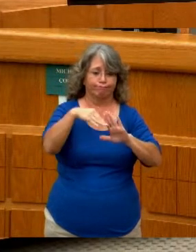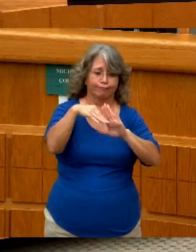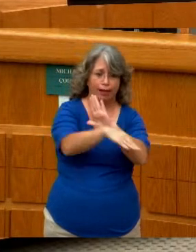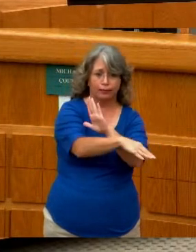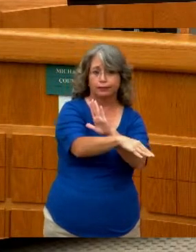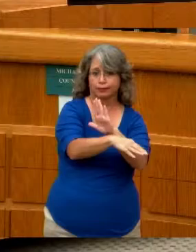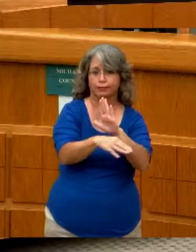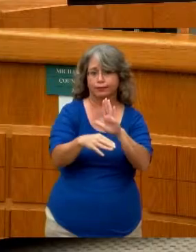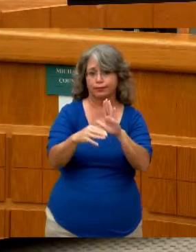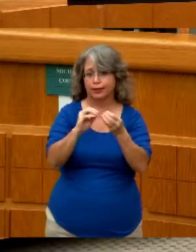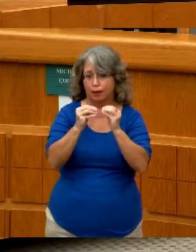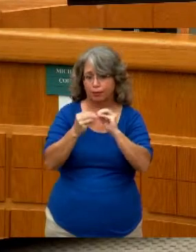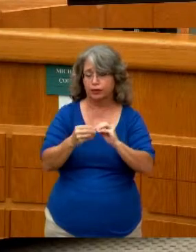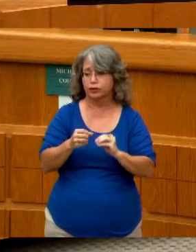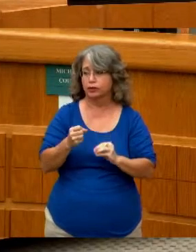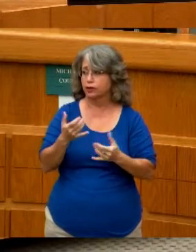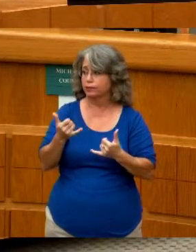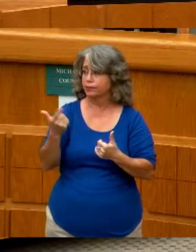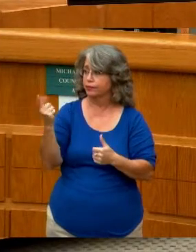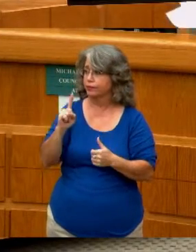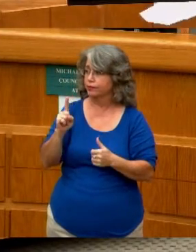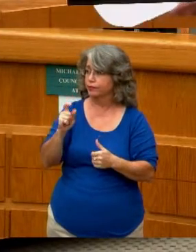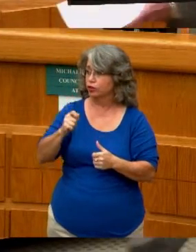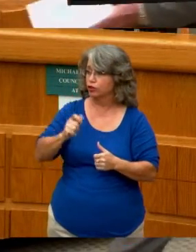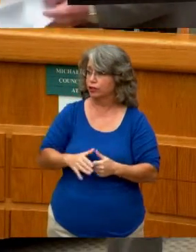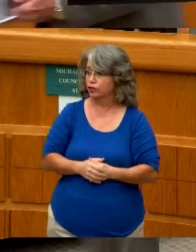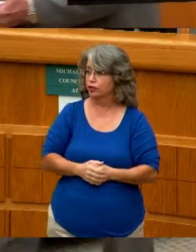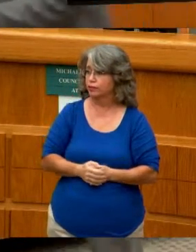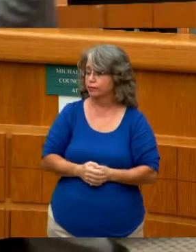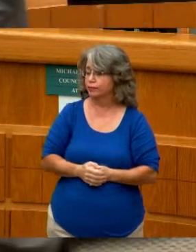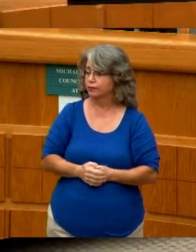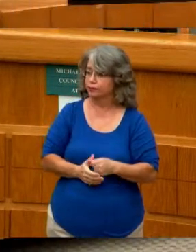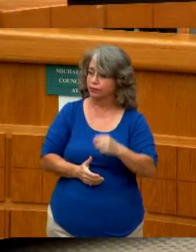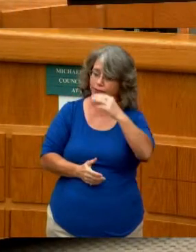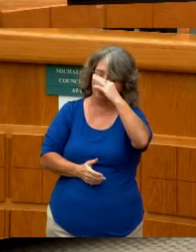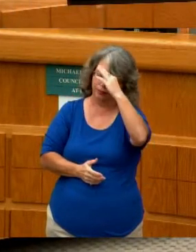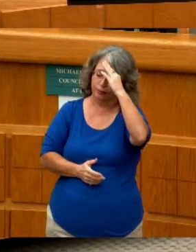pandemic as opposed to the uptick side. So, Judge.